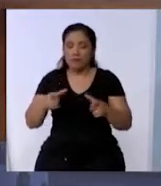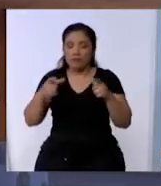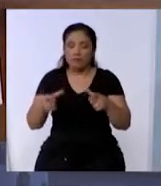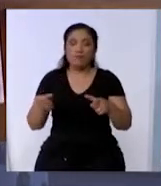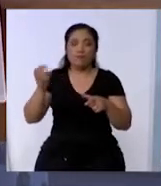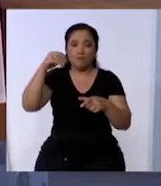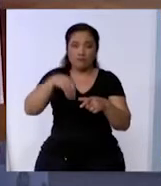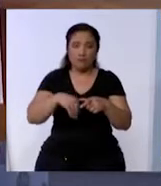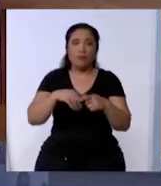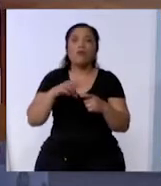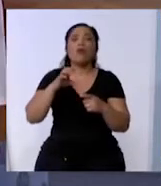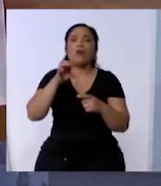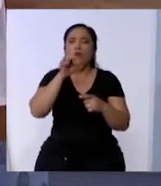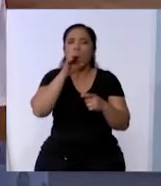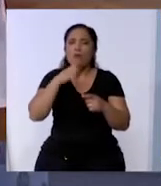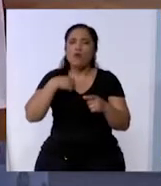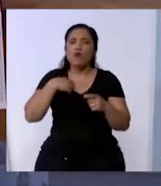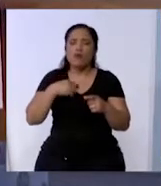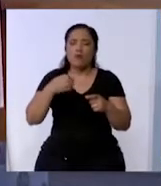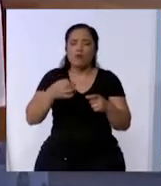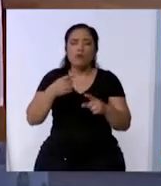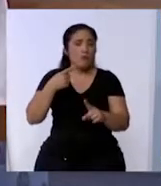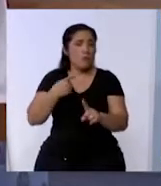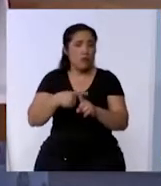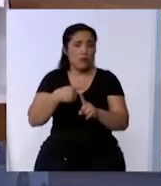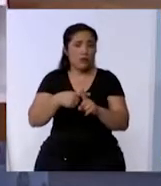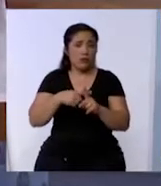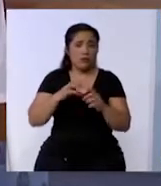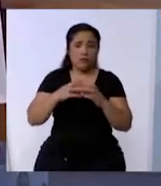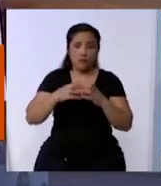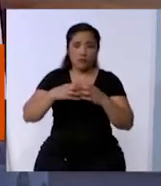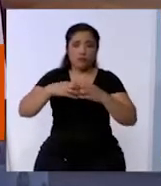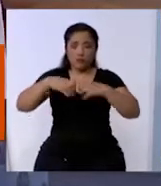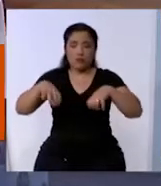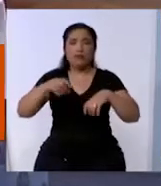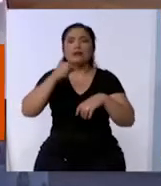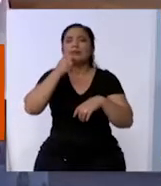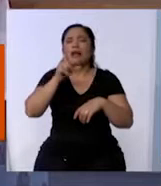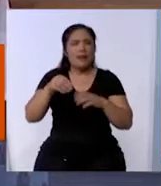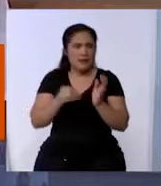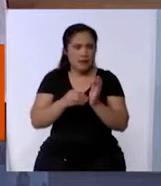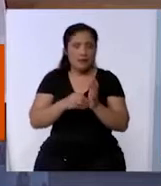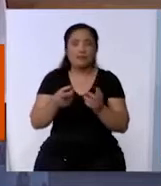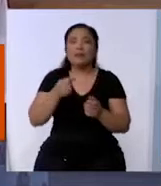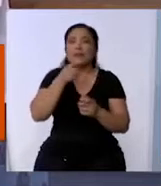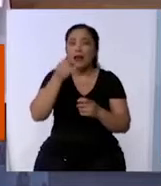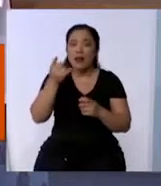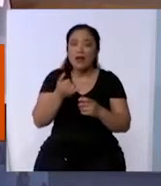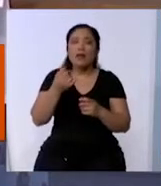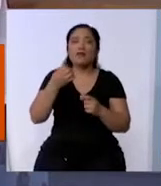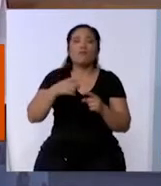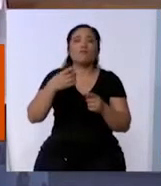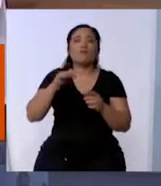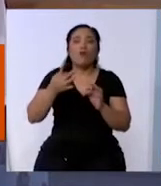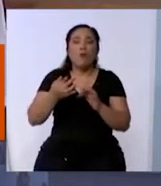separar la parte positiva del agua cuando le agrego sal. La sal está formada por dos elementos químicos. Uno es de carga positiva y el